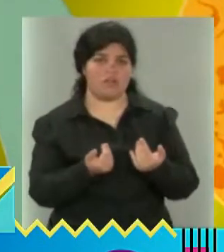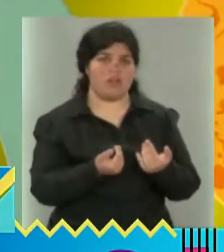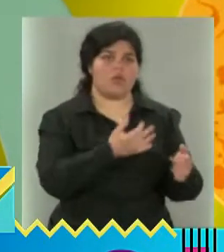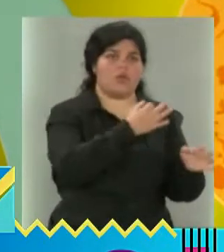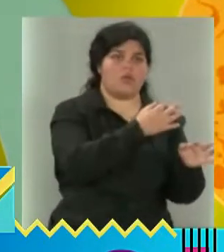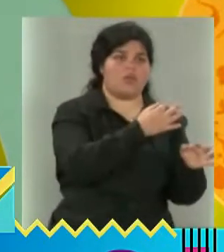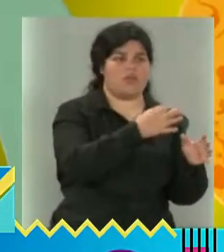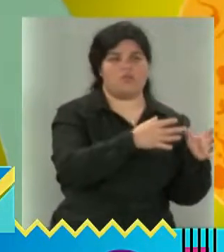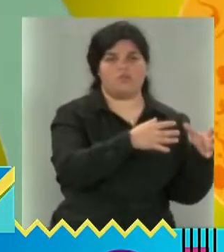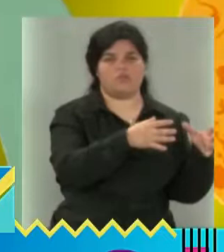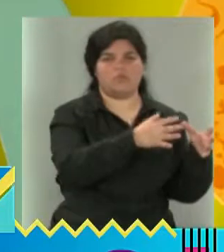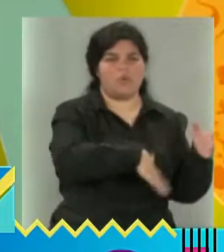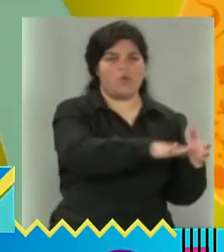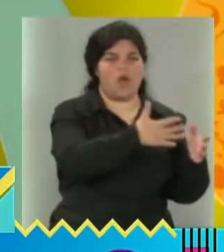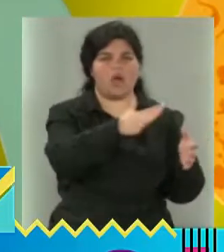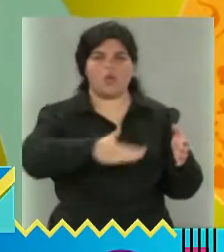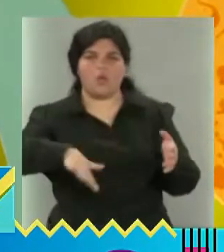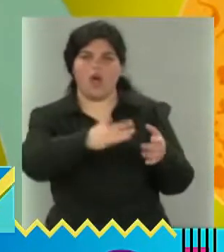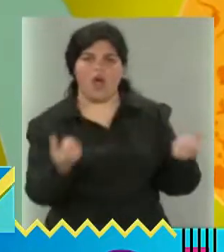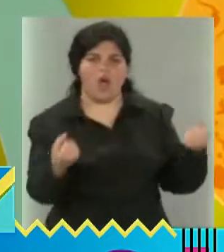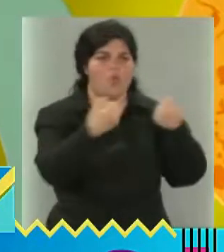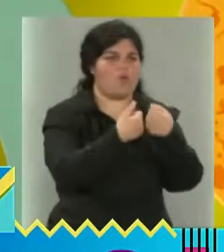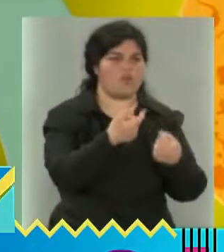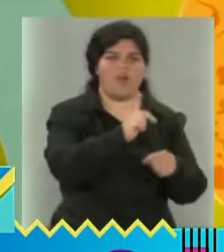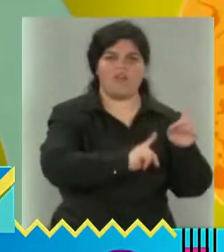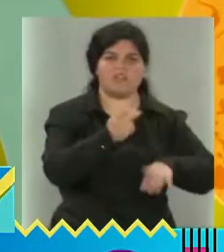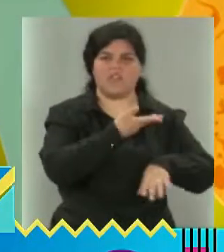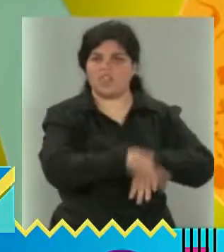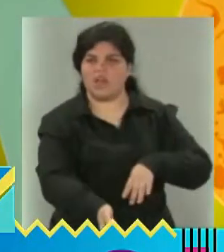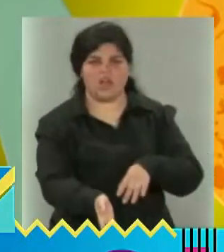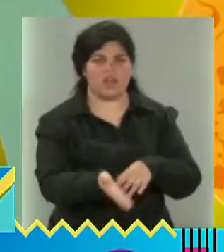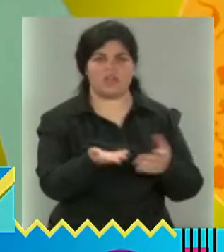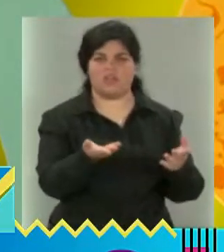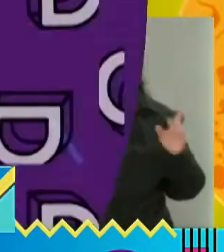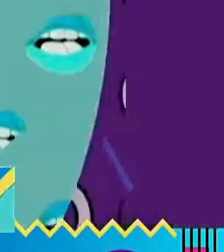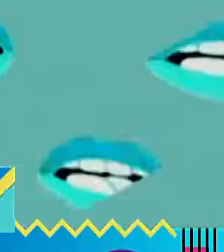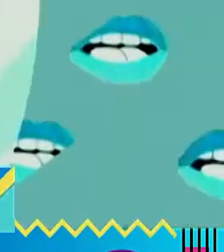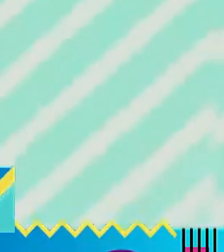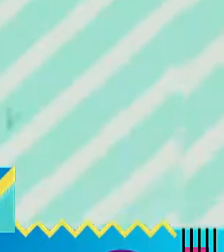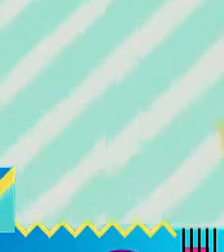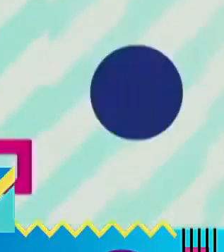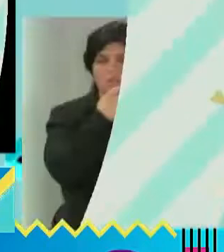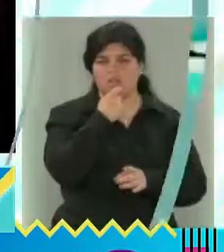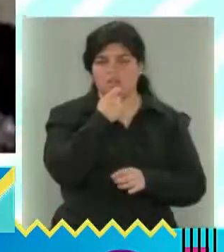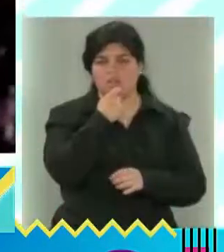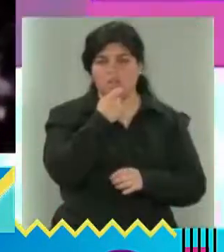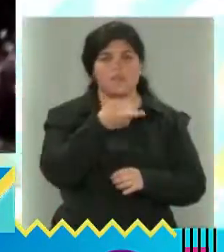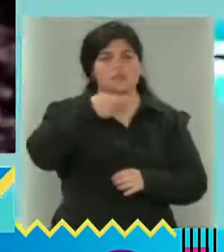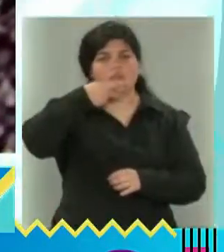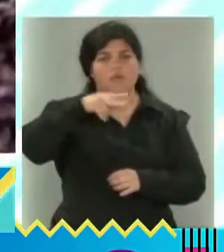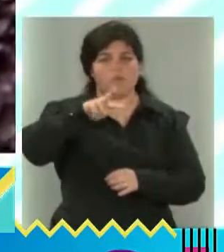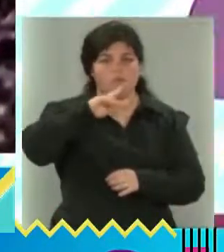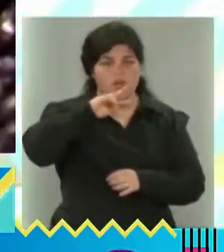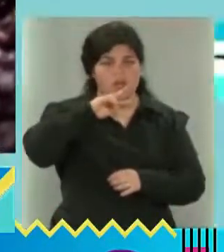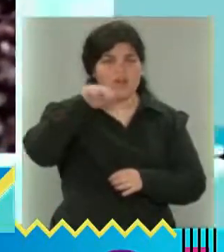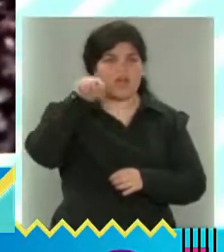horizonte llegar. Como muy bien decía él, hoy parece que en boga está lo que ha hecho San Juan en estos últimos años, de irse hasta estos sistemas de